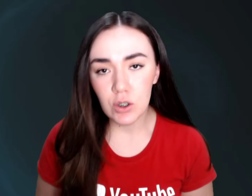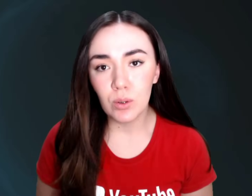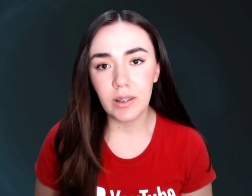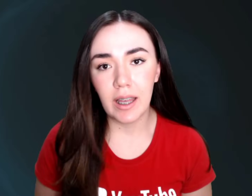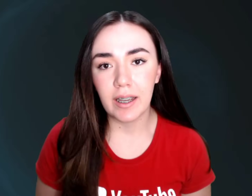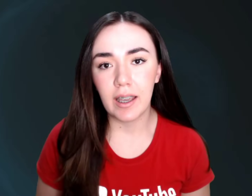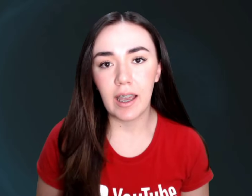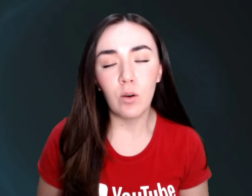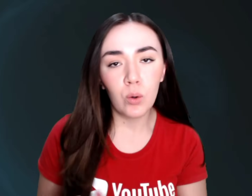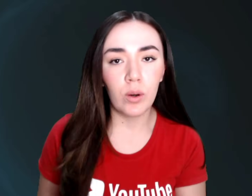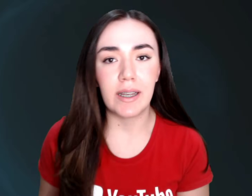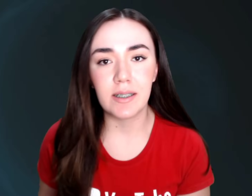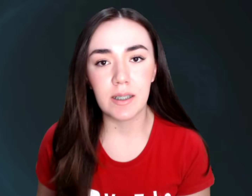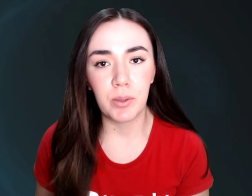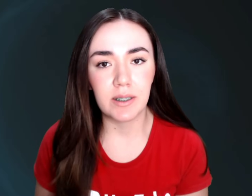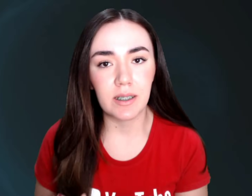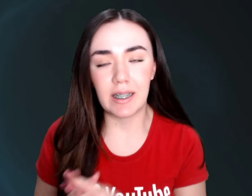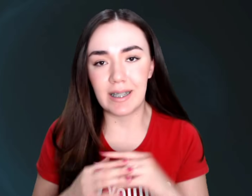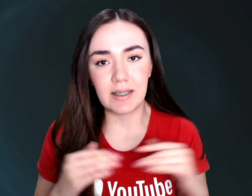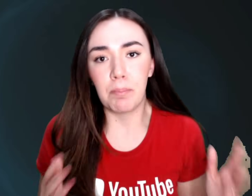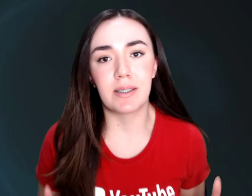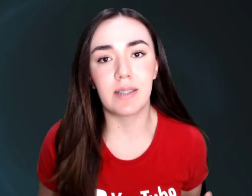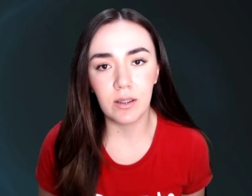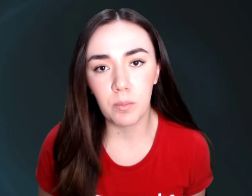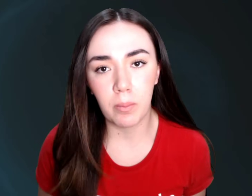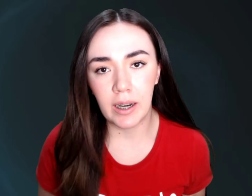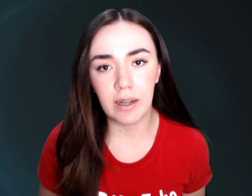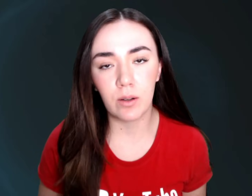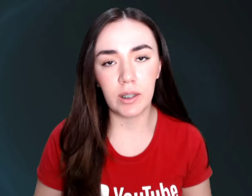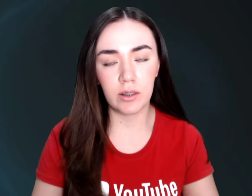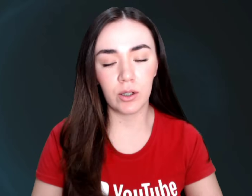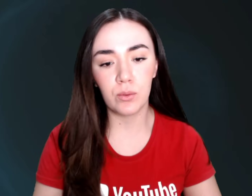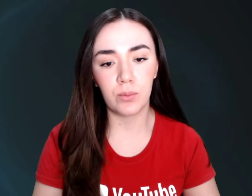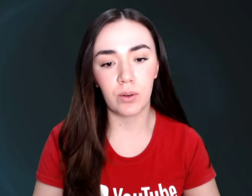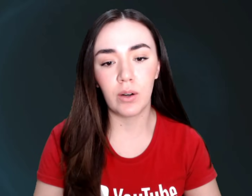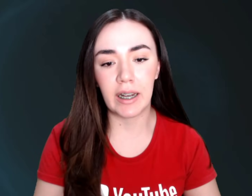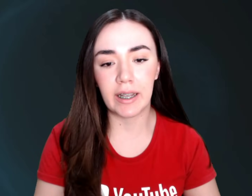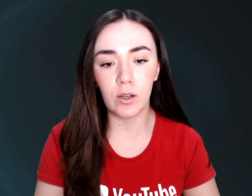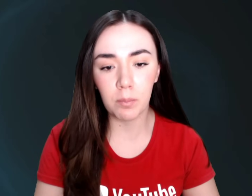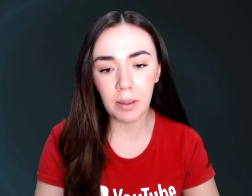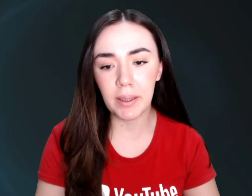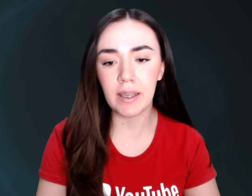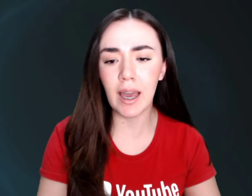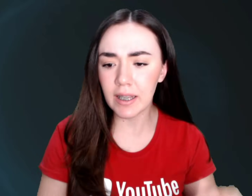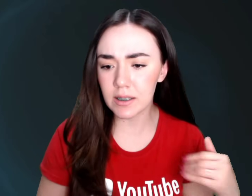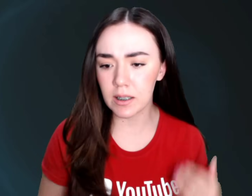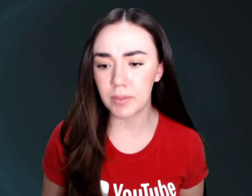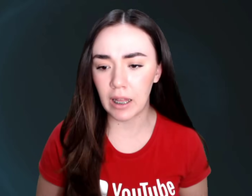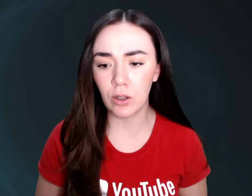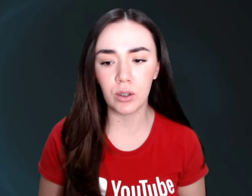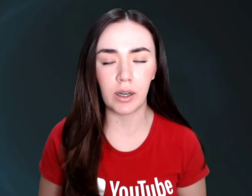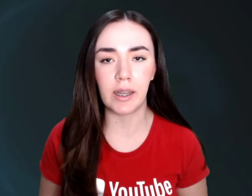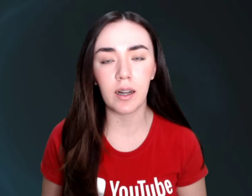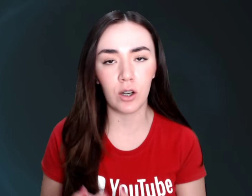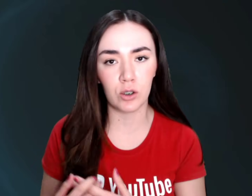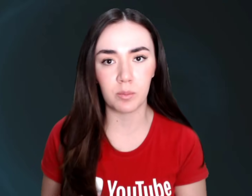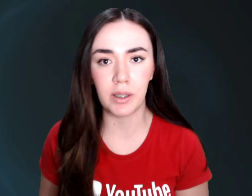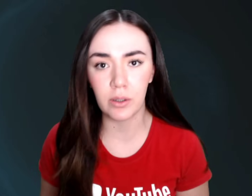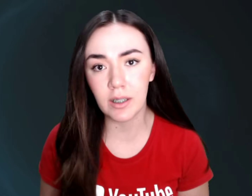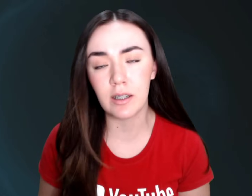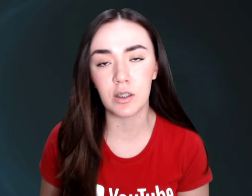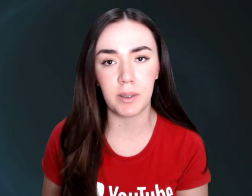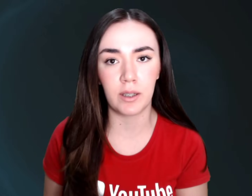Y ahora resulta que a un juez, pues se le está pasando por el arco del triunfo el que Norma Piña haya aceptado donar